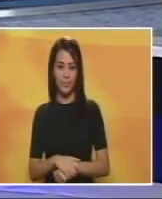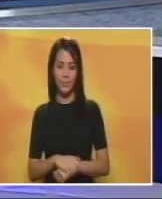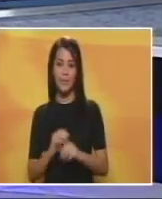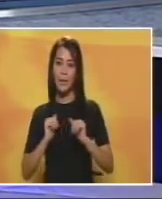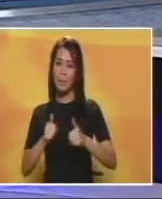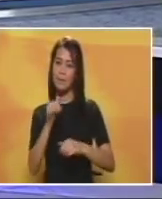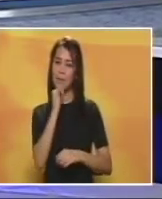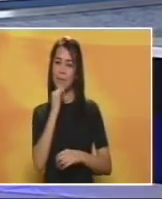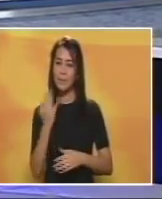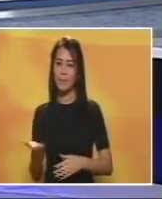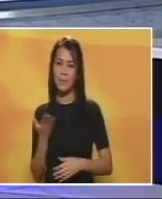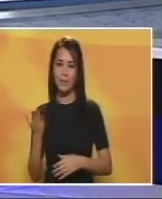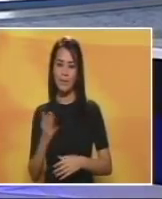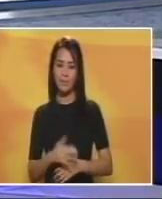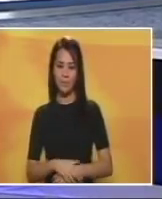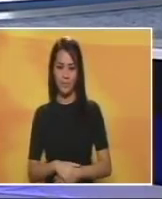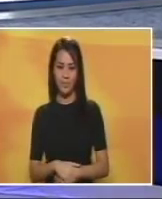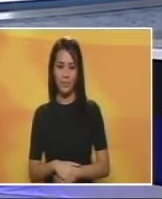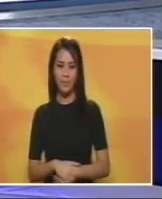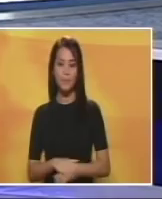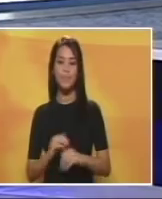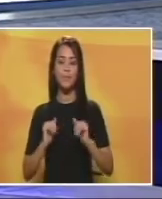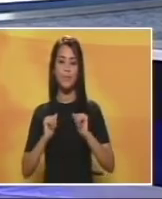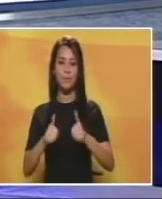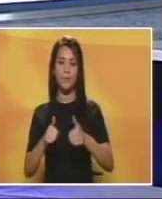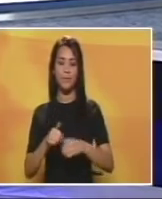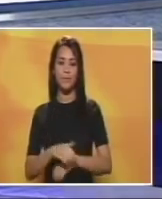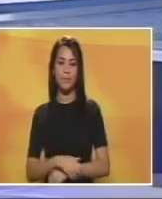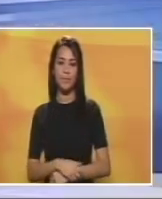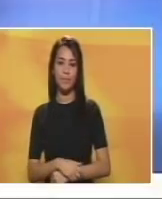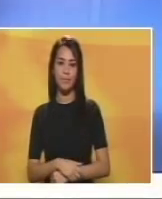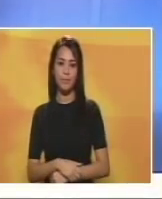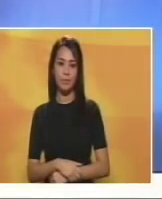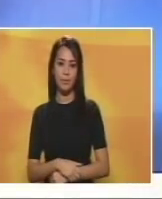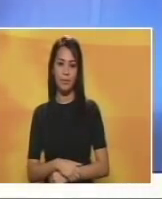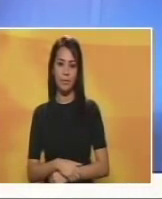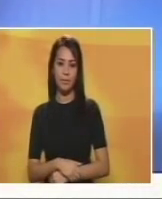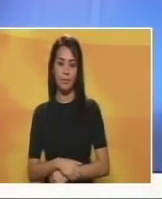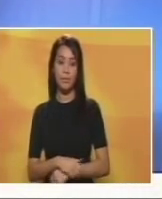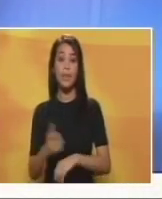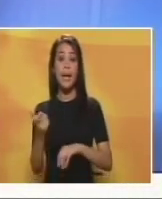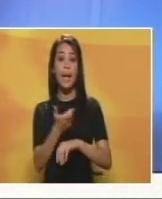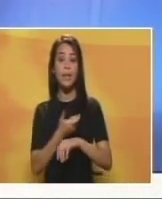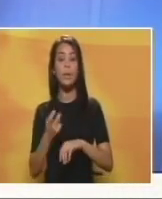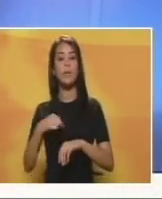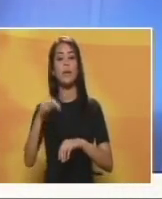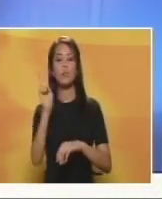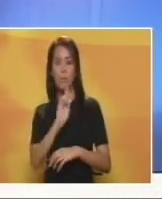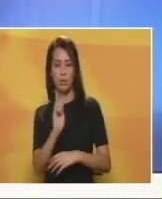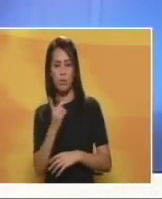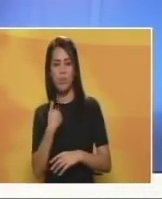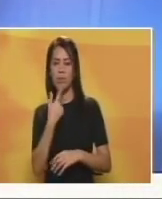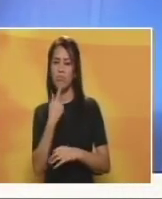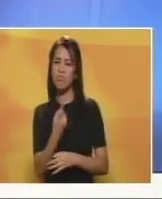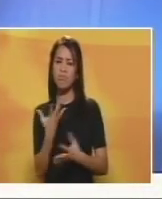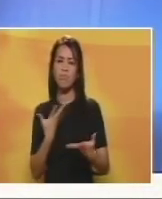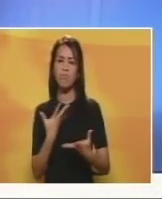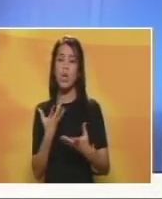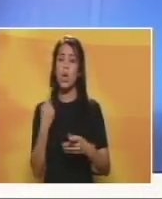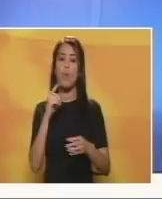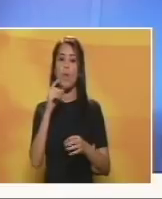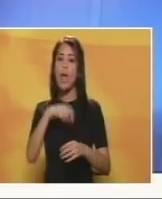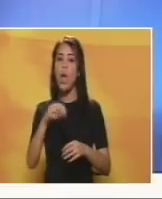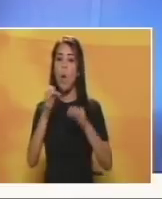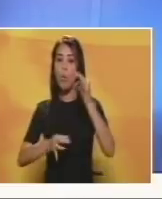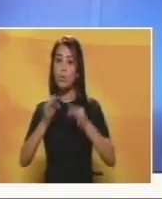Yepes. Comenzamos a revisar las informaciones y lo hacemos de inmediato. El gobierno de Venezuela calificó como una inquisición judicial